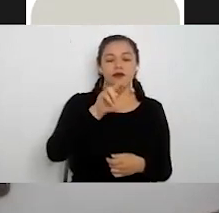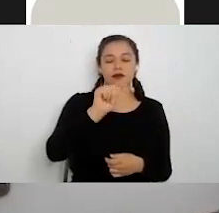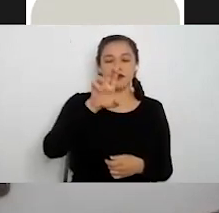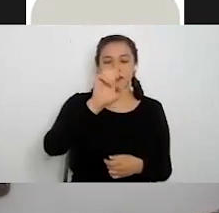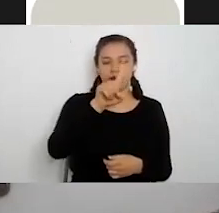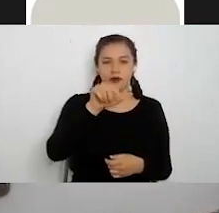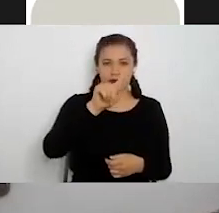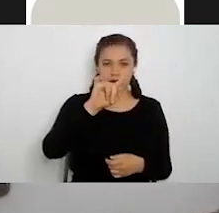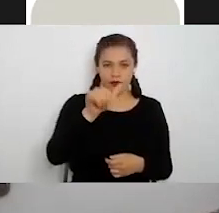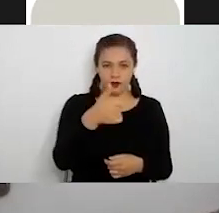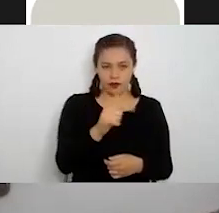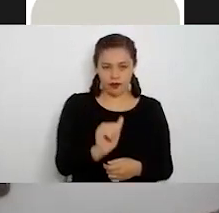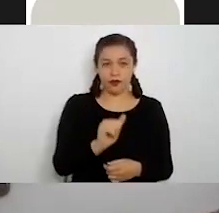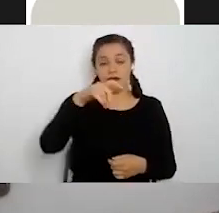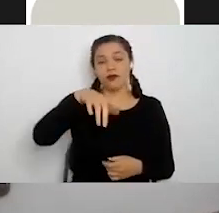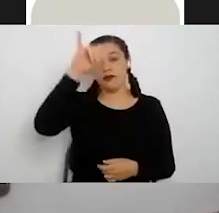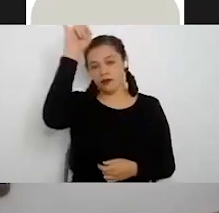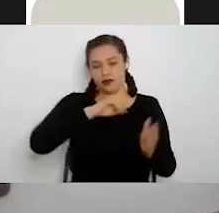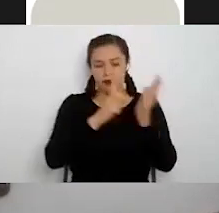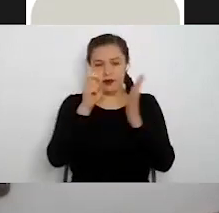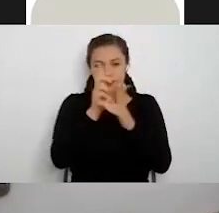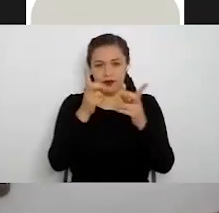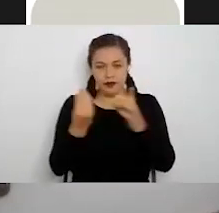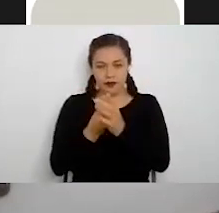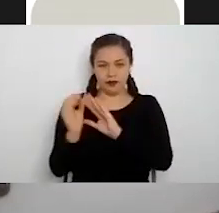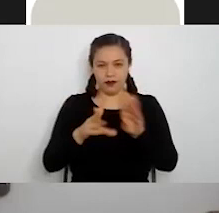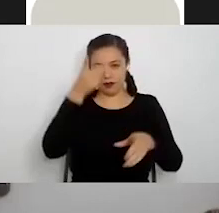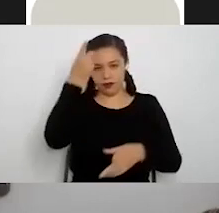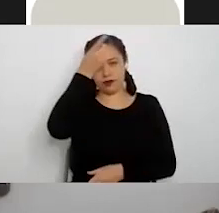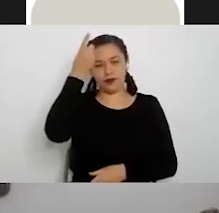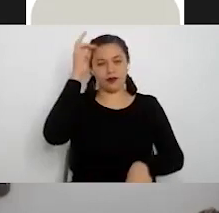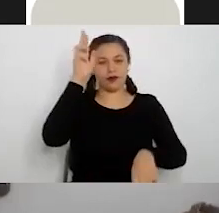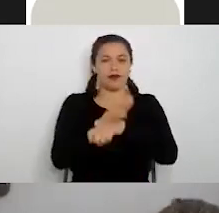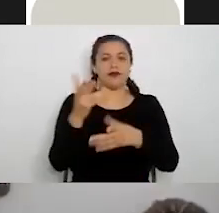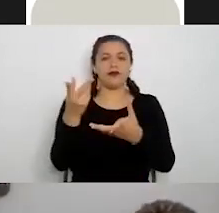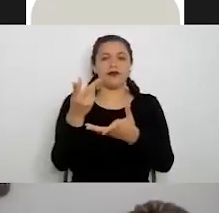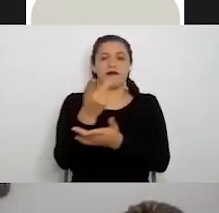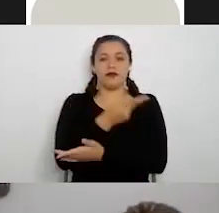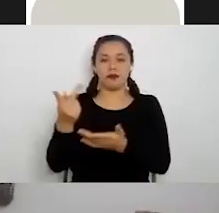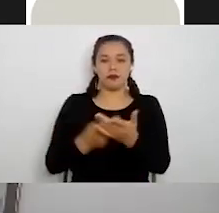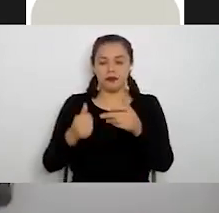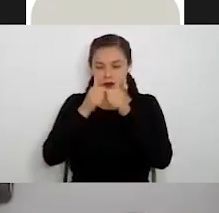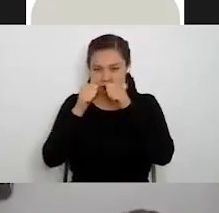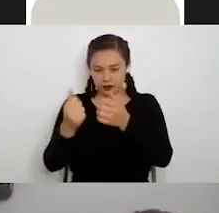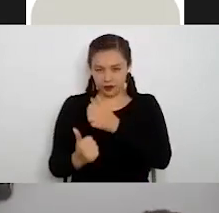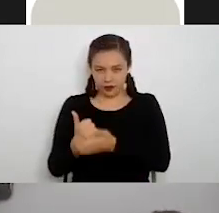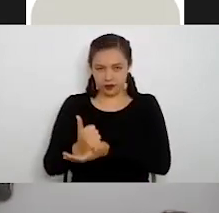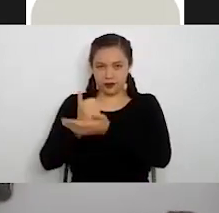del Departamento de Desarrollo y Capacitación de la Dirección de Programas Asistenciales de la Junta de Asistencia Privada. Adelante, maestra, buen